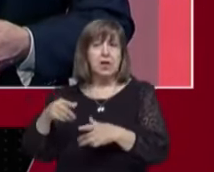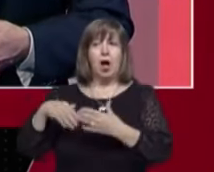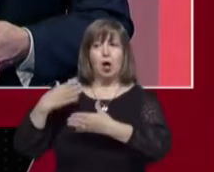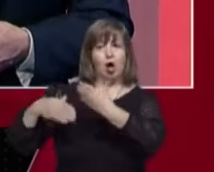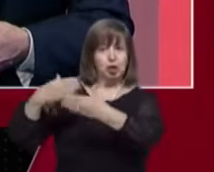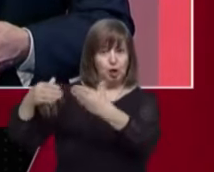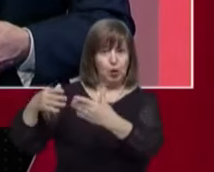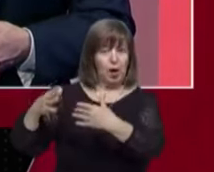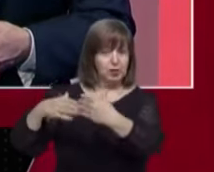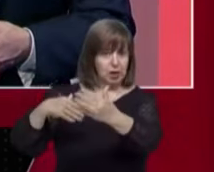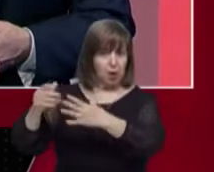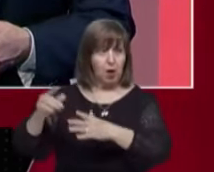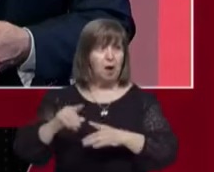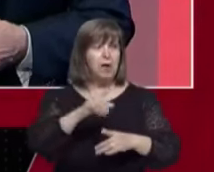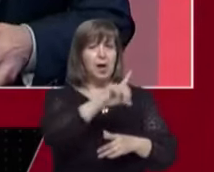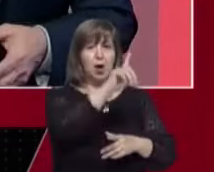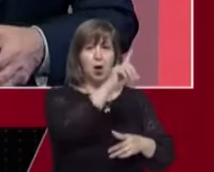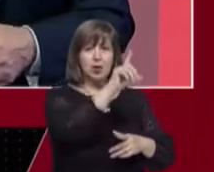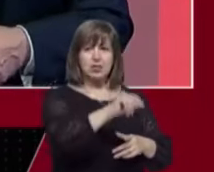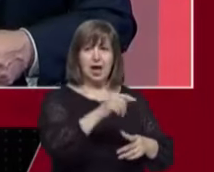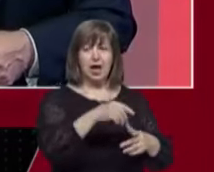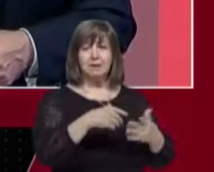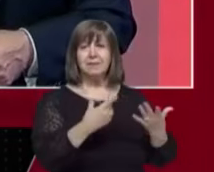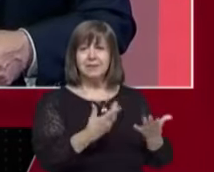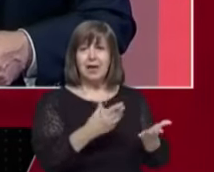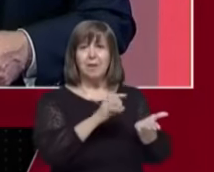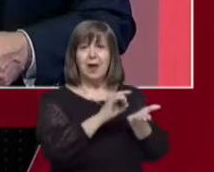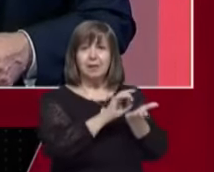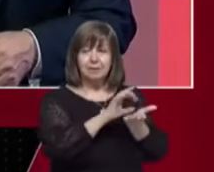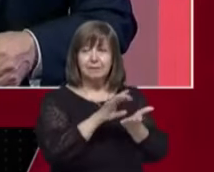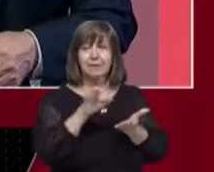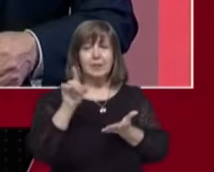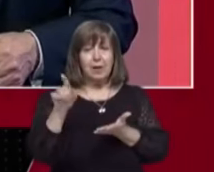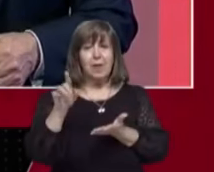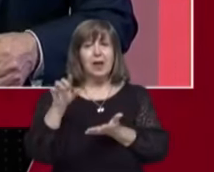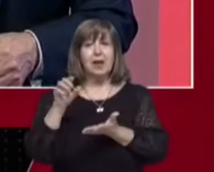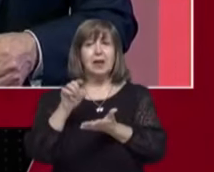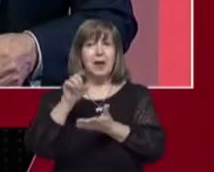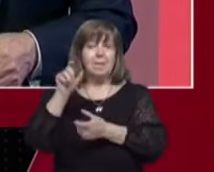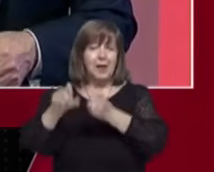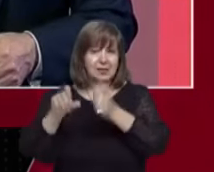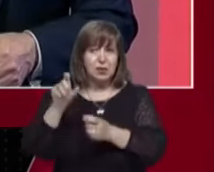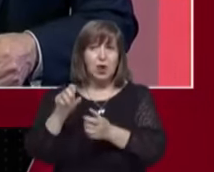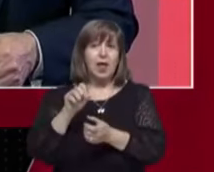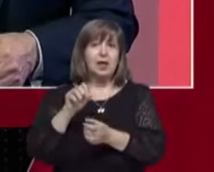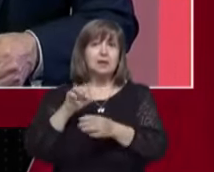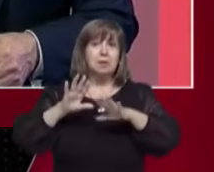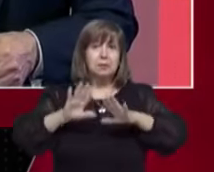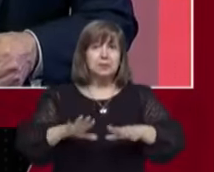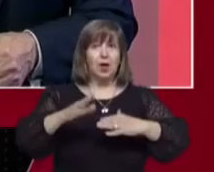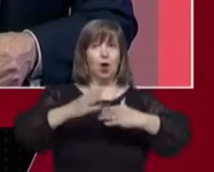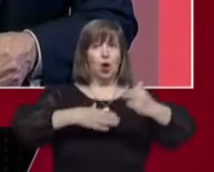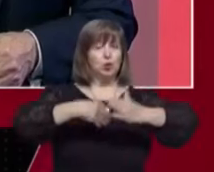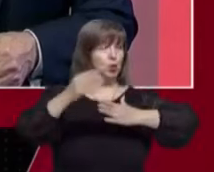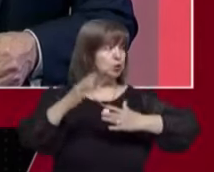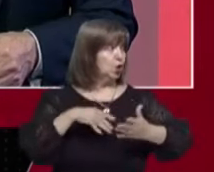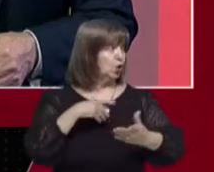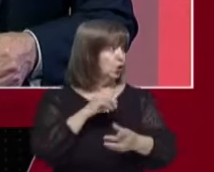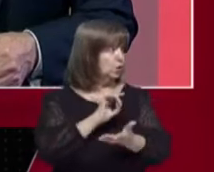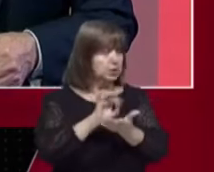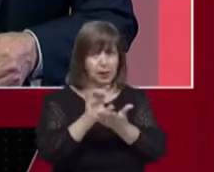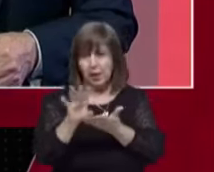paralizado, desde hace tiempo, con muchos empleos que se perdieron en la provincia. Y esa gente, esos trabajadores de la construcción, no se han